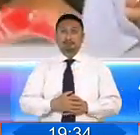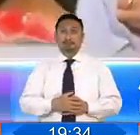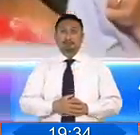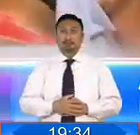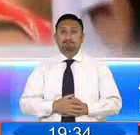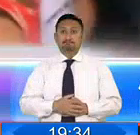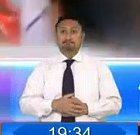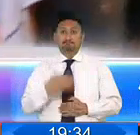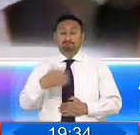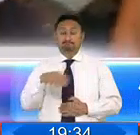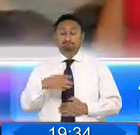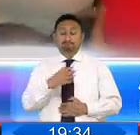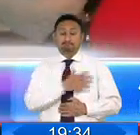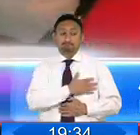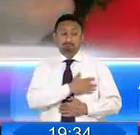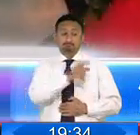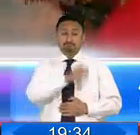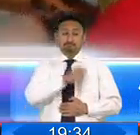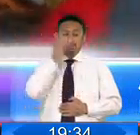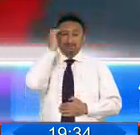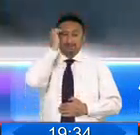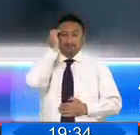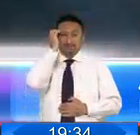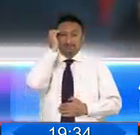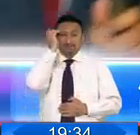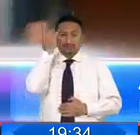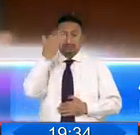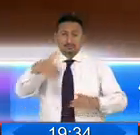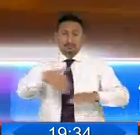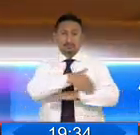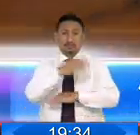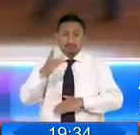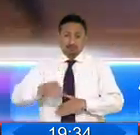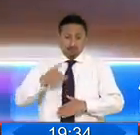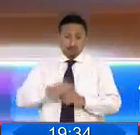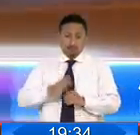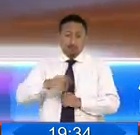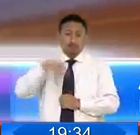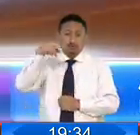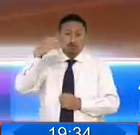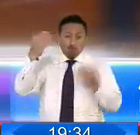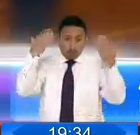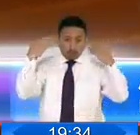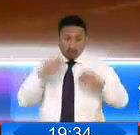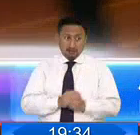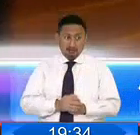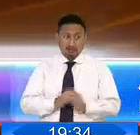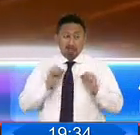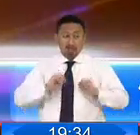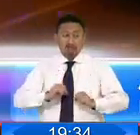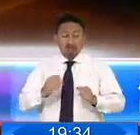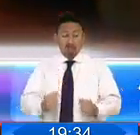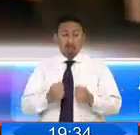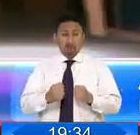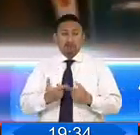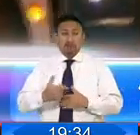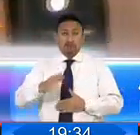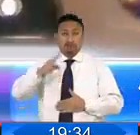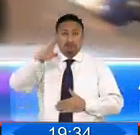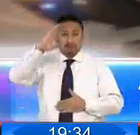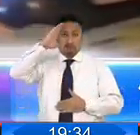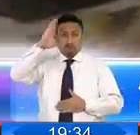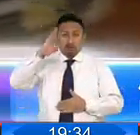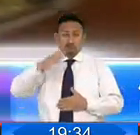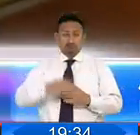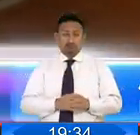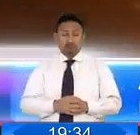Momentos de drama, de desesperación que se iba aquí en la Vía Daule, en el norte de Guayaquil. Se desplegó un fuerte contingente de parte de uniformados